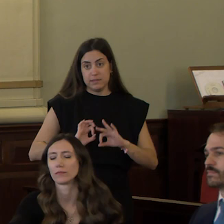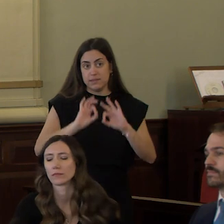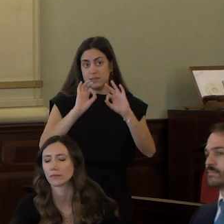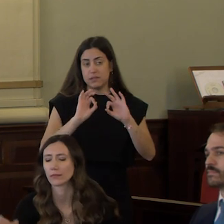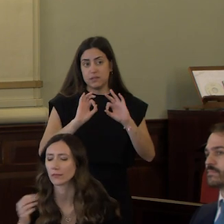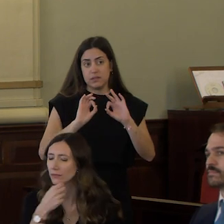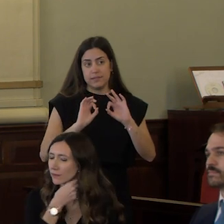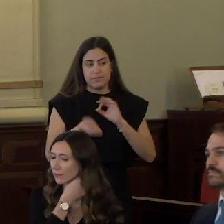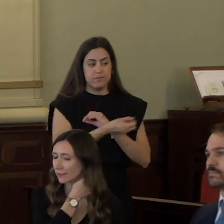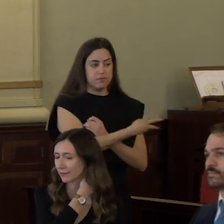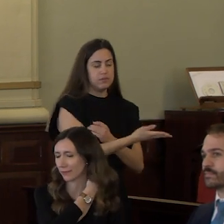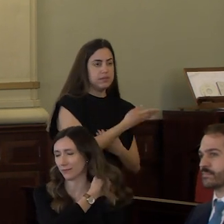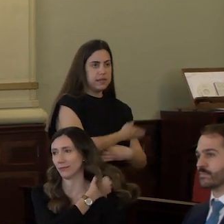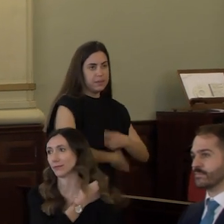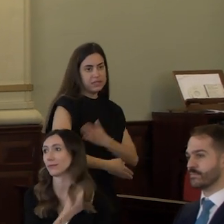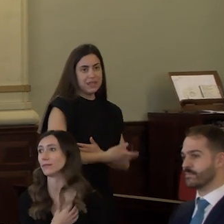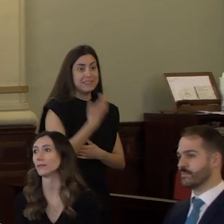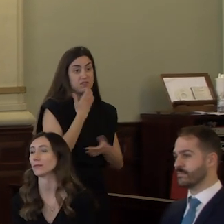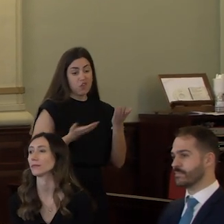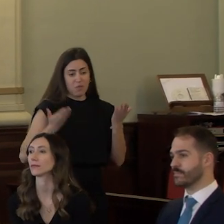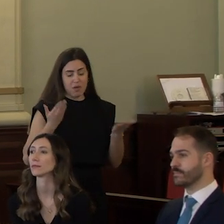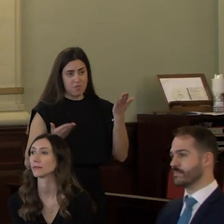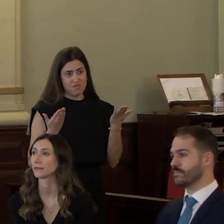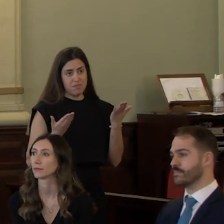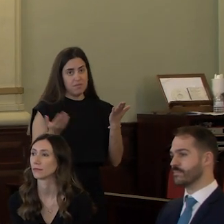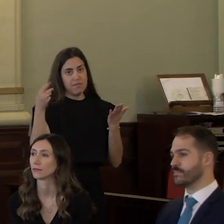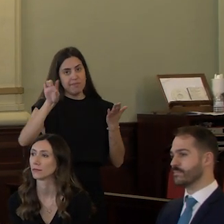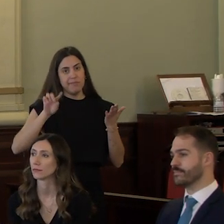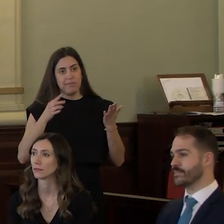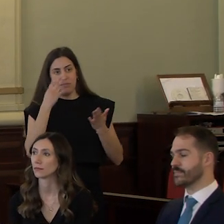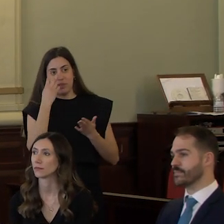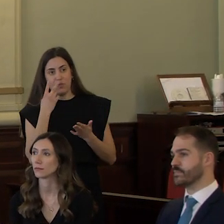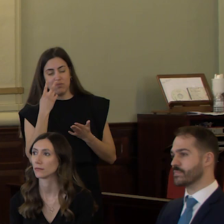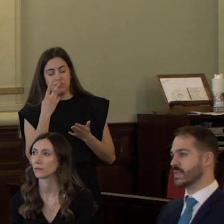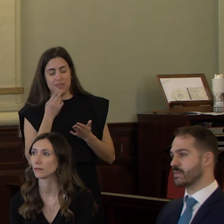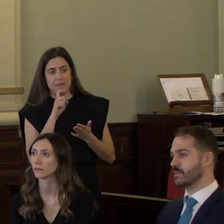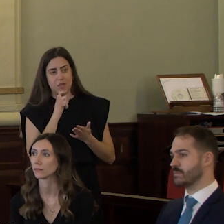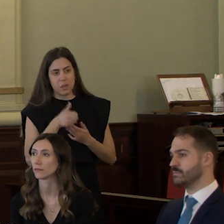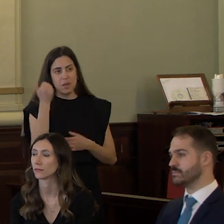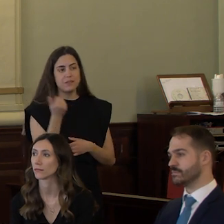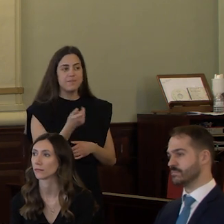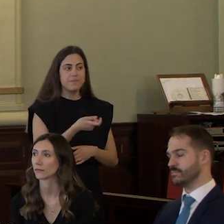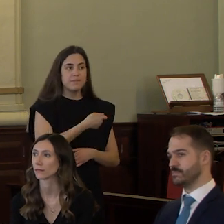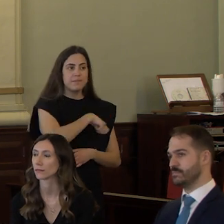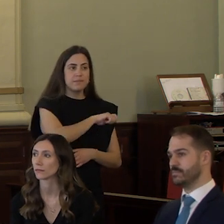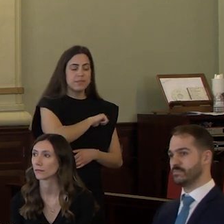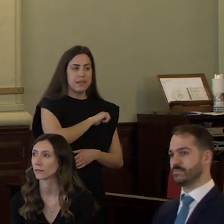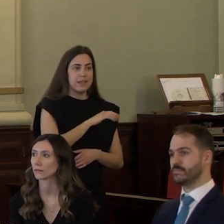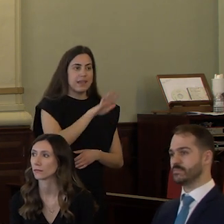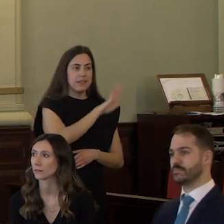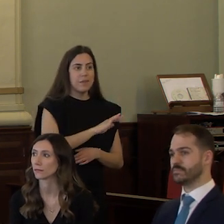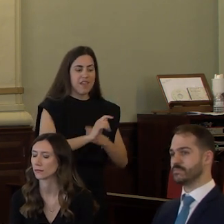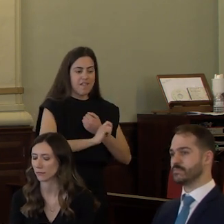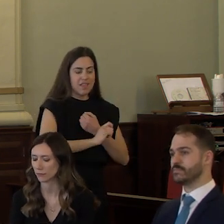de discapacidades que puedan existir, ¿no? En España tenemos la ventaja de contar con la ONCE, que desde el minuto